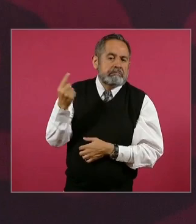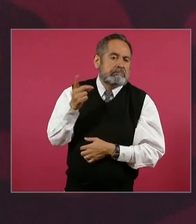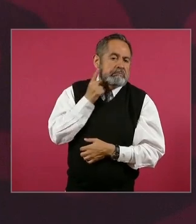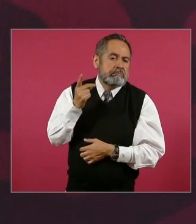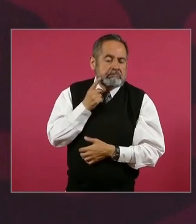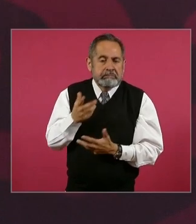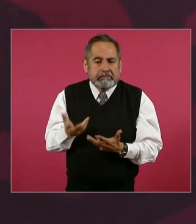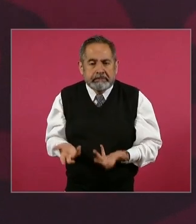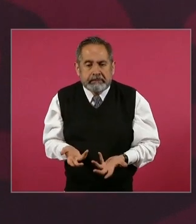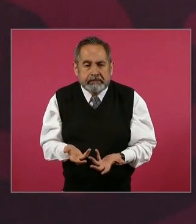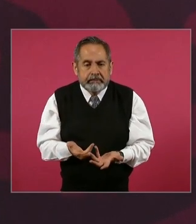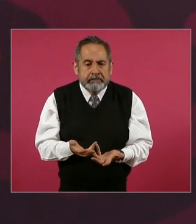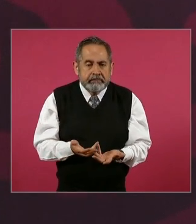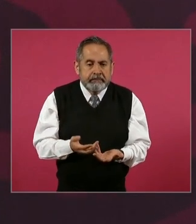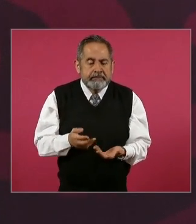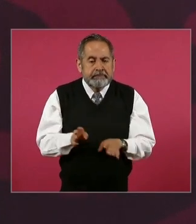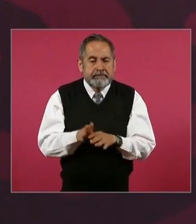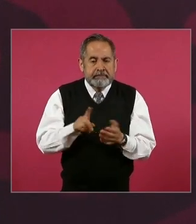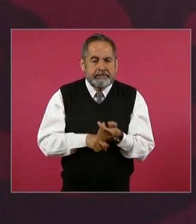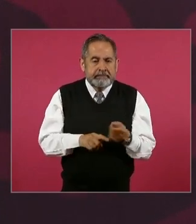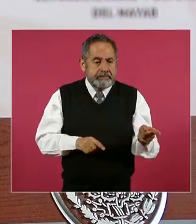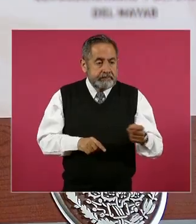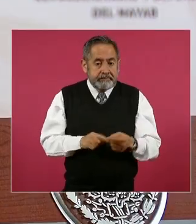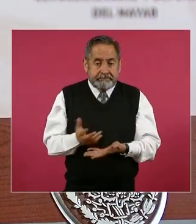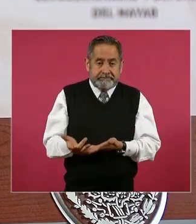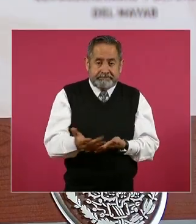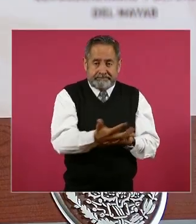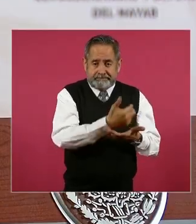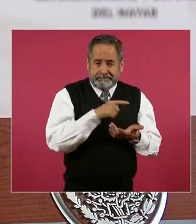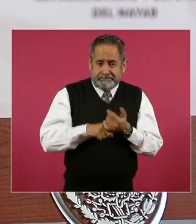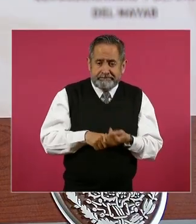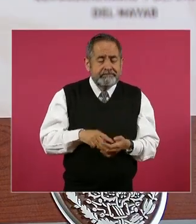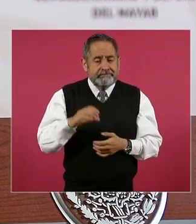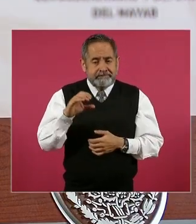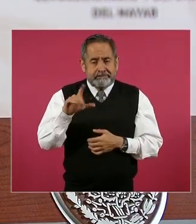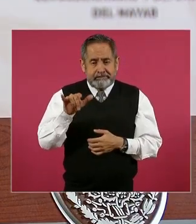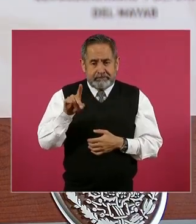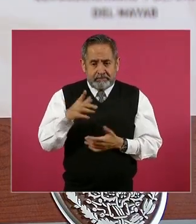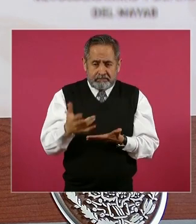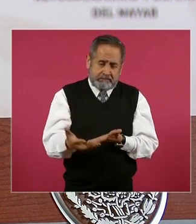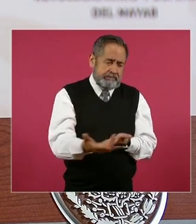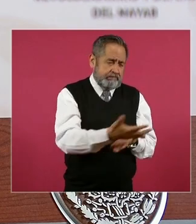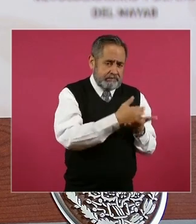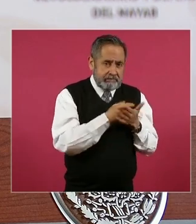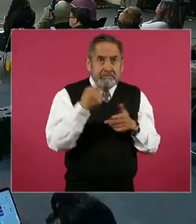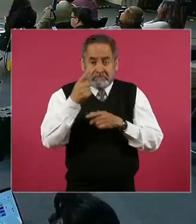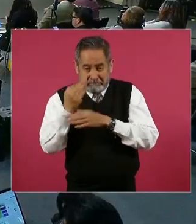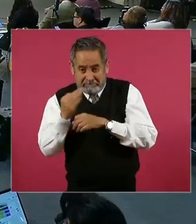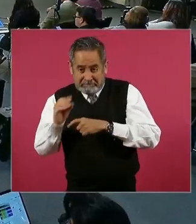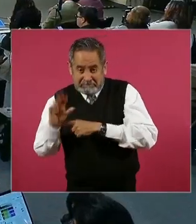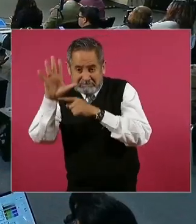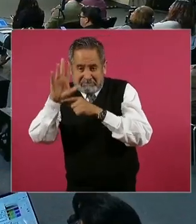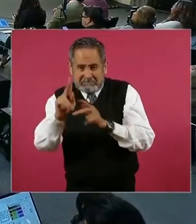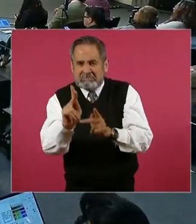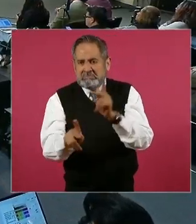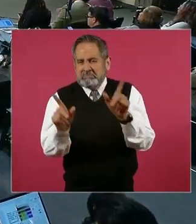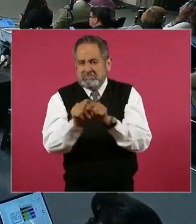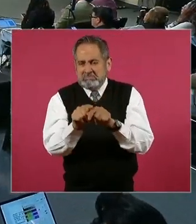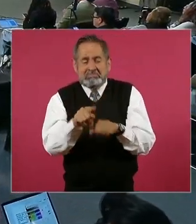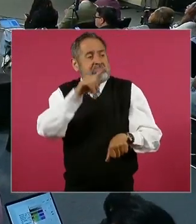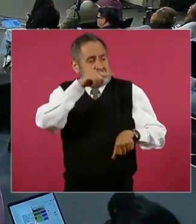dinero es de lo que recogió Claudio porque esta es una parte Esto